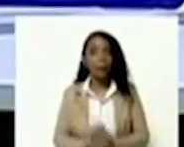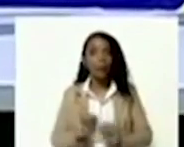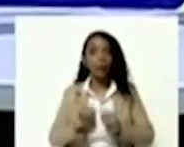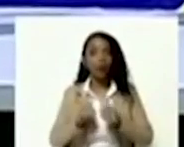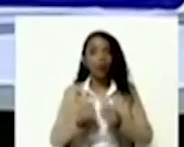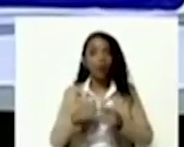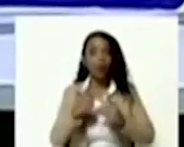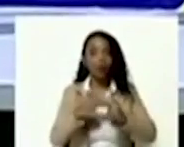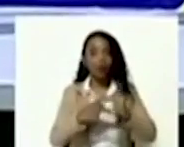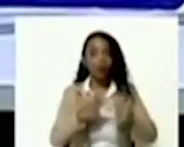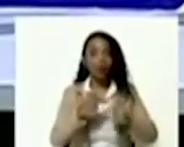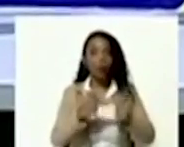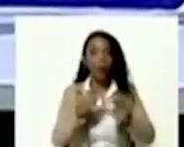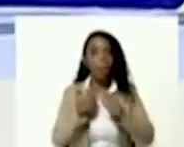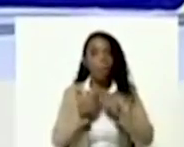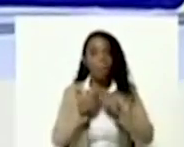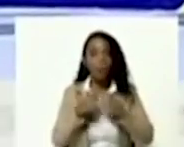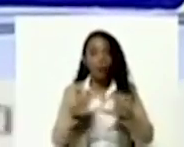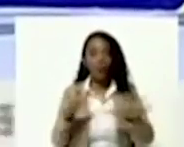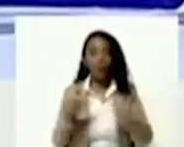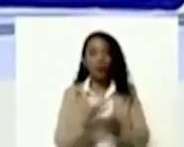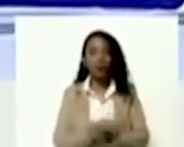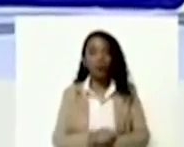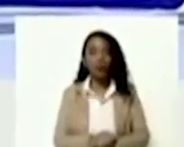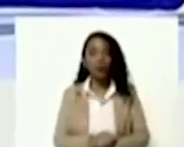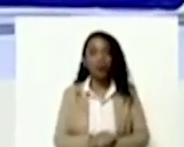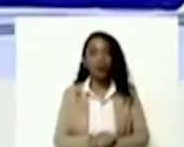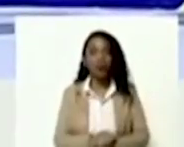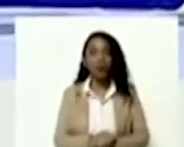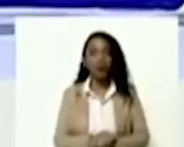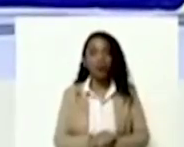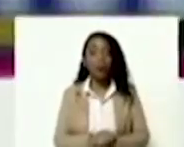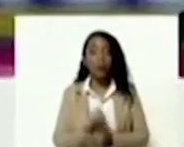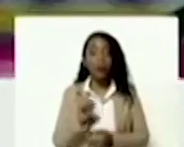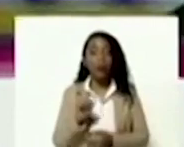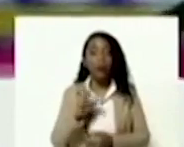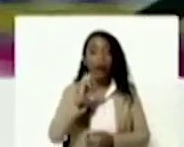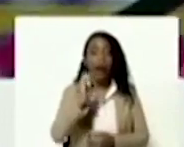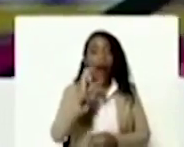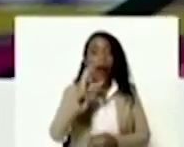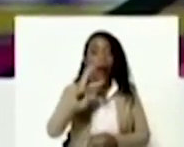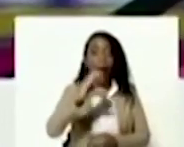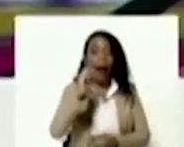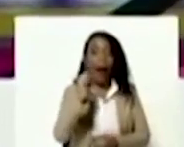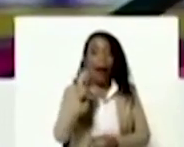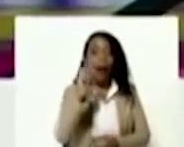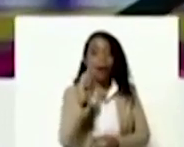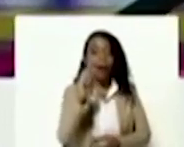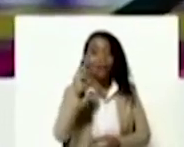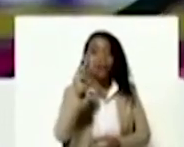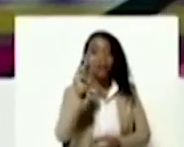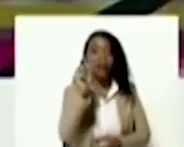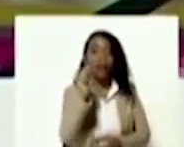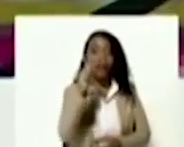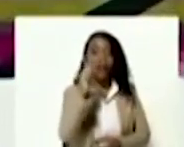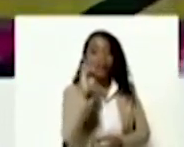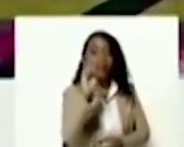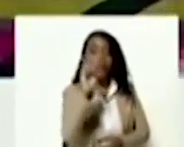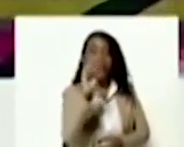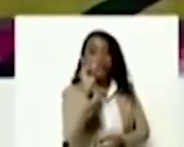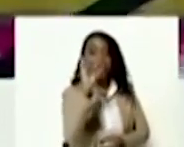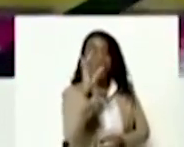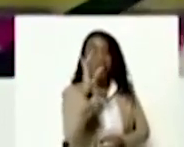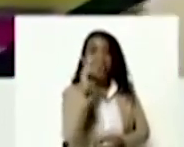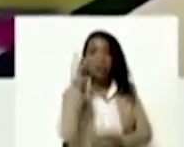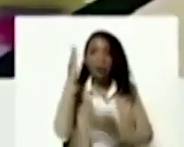comienza la producción masiva del carbativir. Yo tengo esta semana una reunión con todas